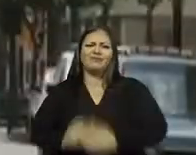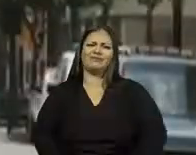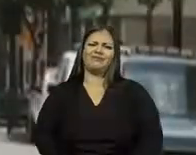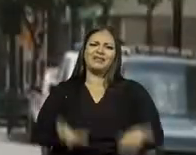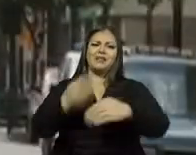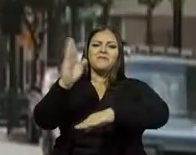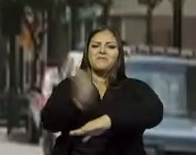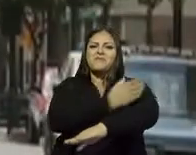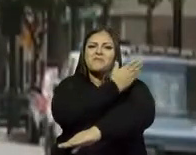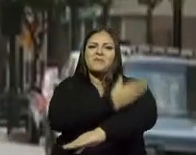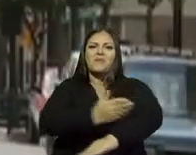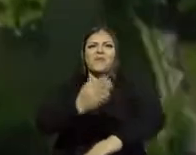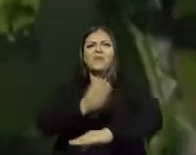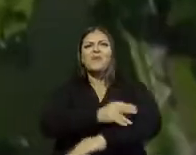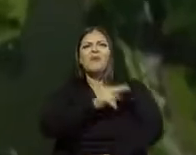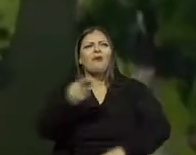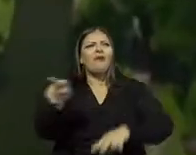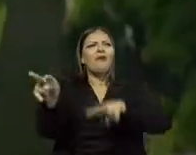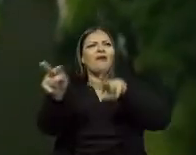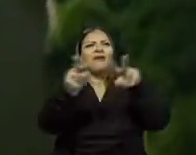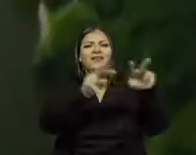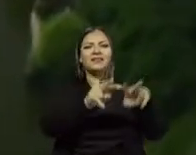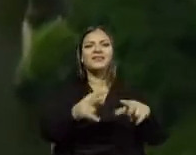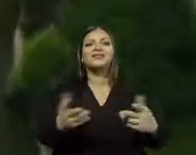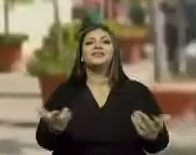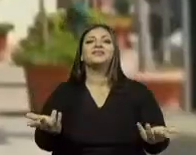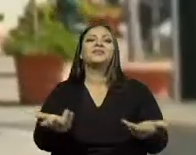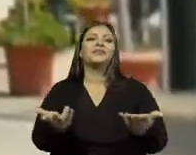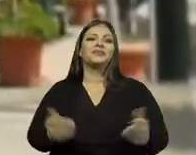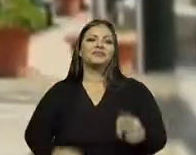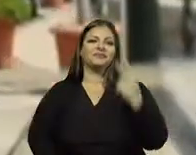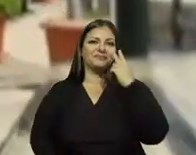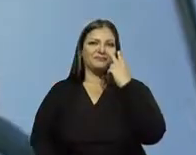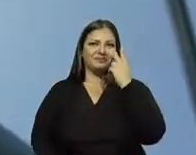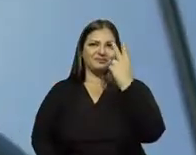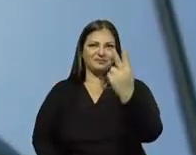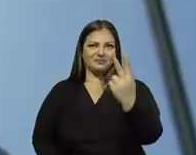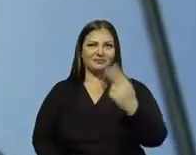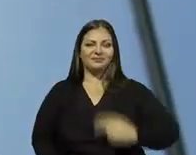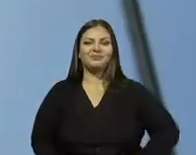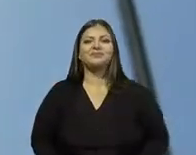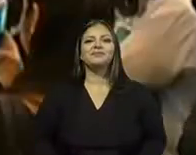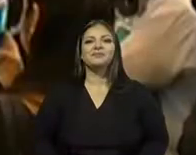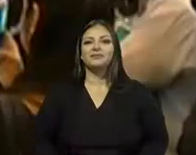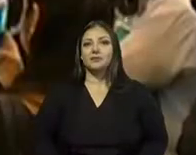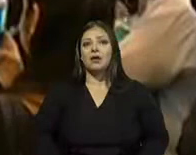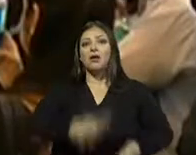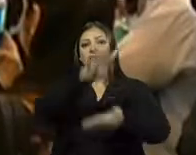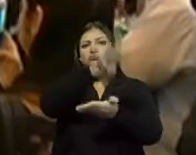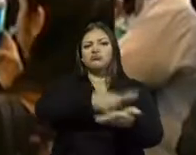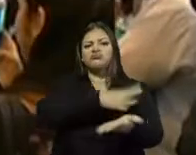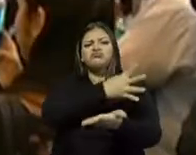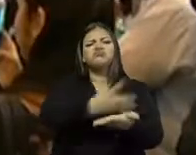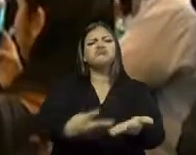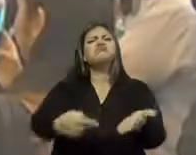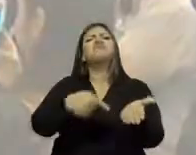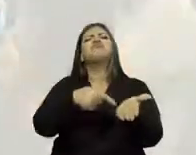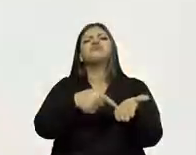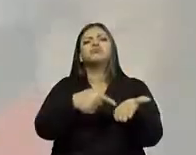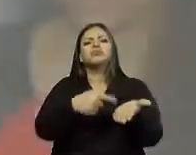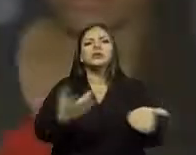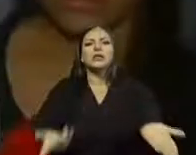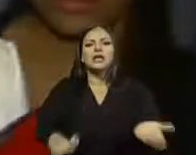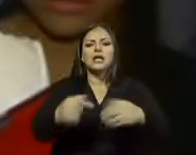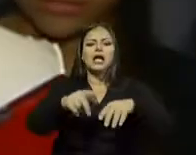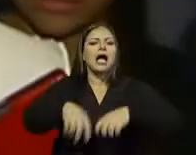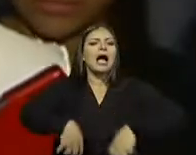a la Perla del Pacífico en el Salón de la Ciudad. Se hizo oficial el calendario de eventos.